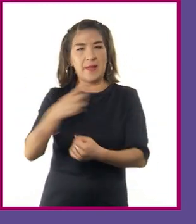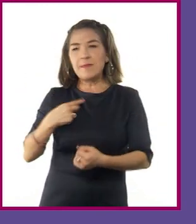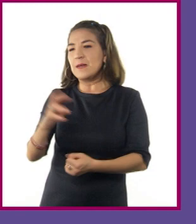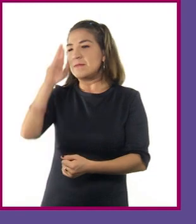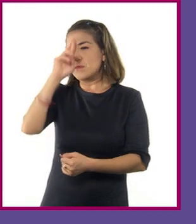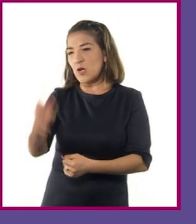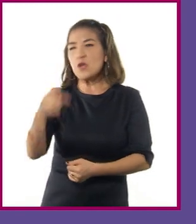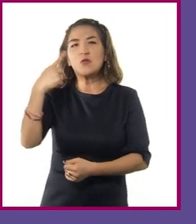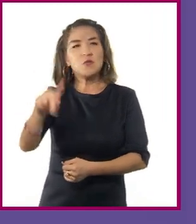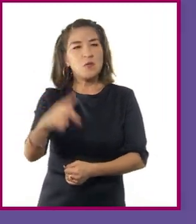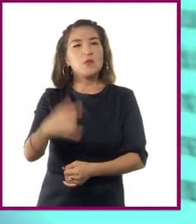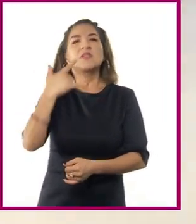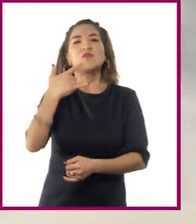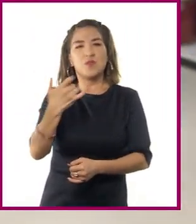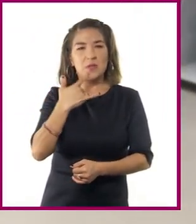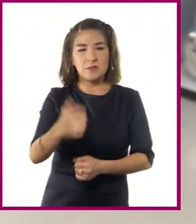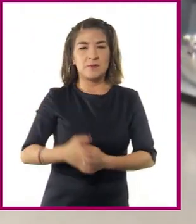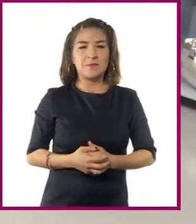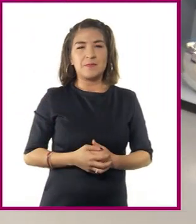bienes ajenos.